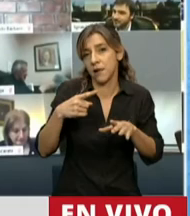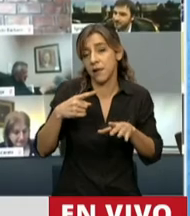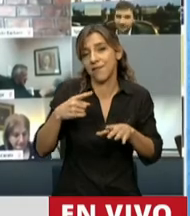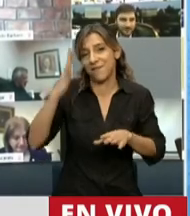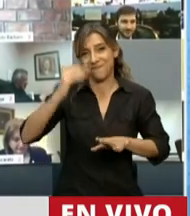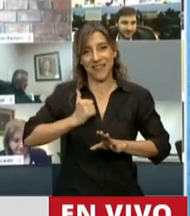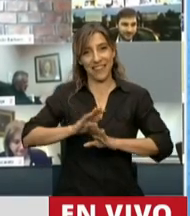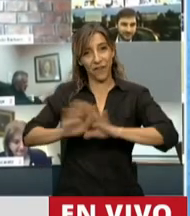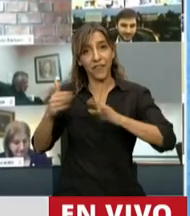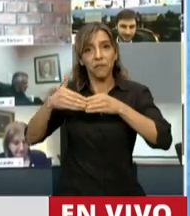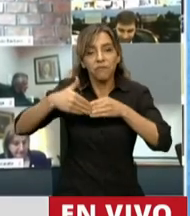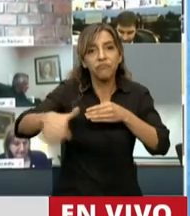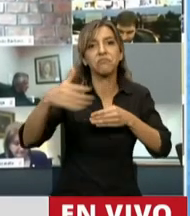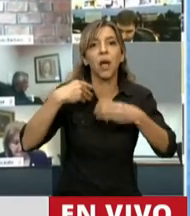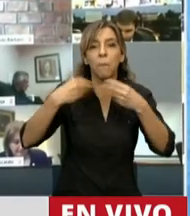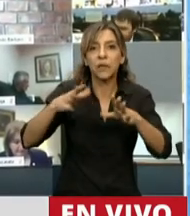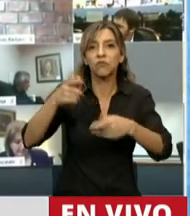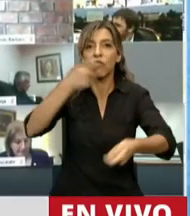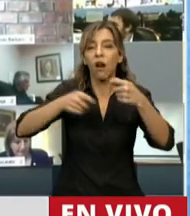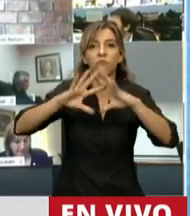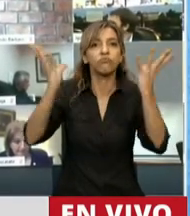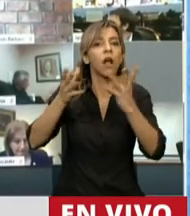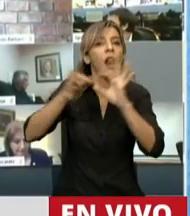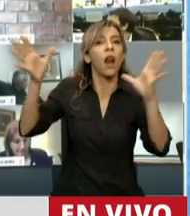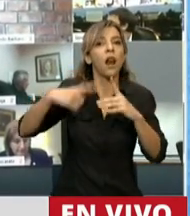se hizo hegemonía en la Argentina, lo único que hizo fue